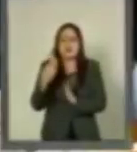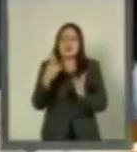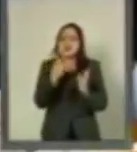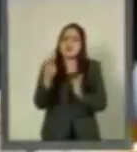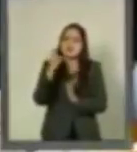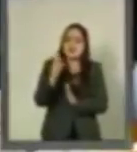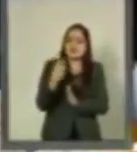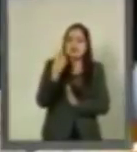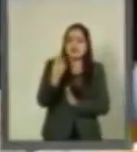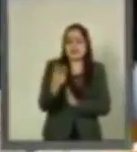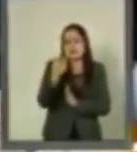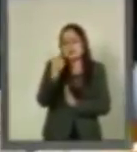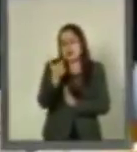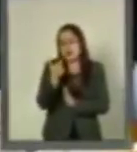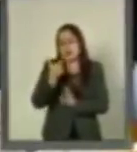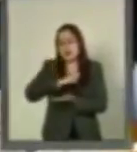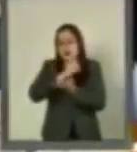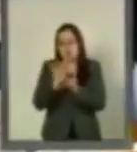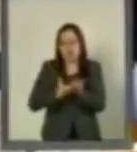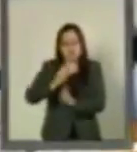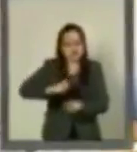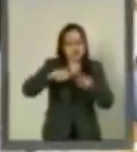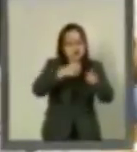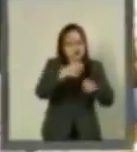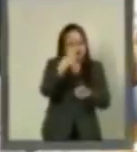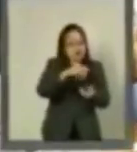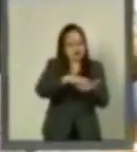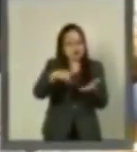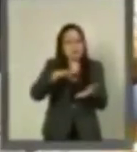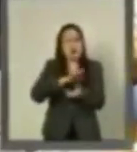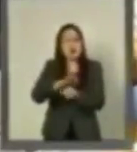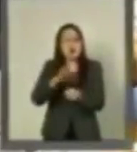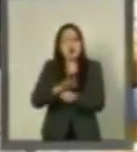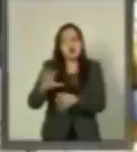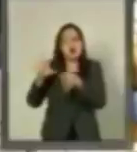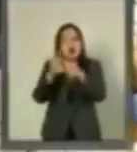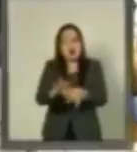13.930.333 pesos de contratos de adjudicación directa, que por cierto debo decir,